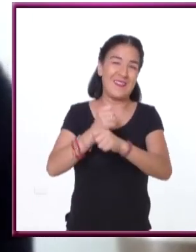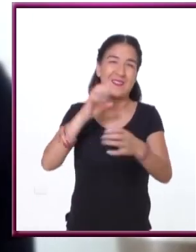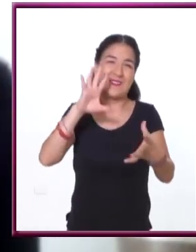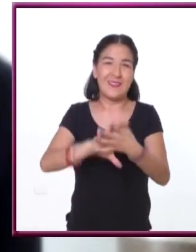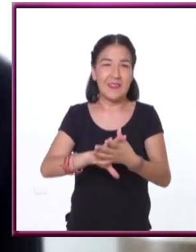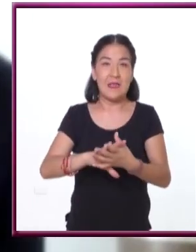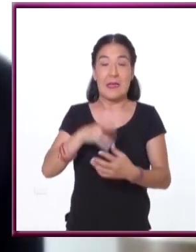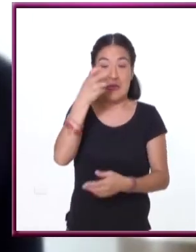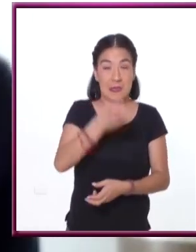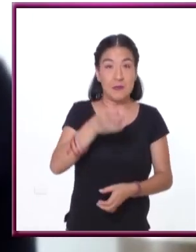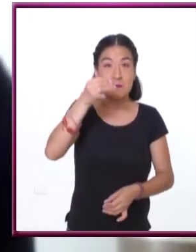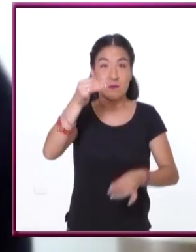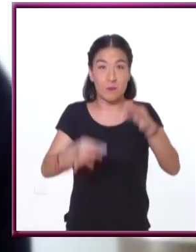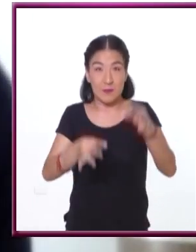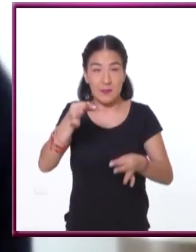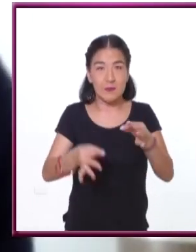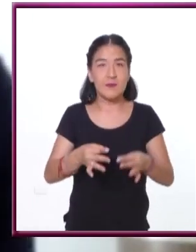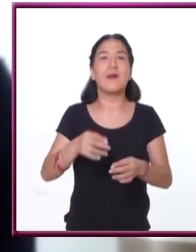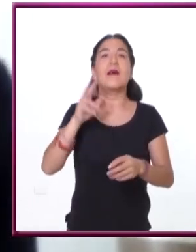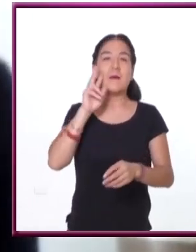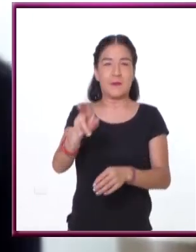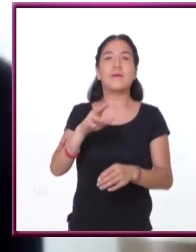que se hace en un juicio es ver si